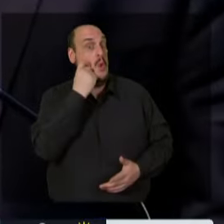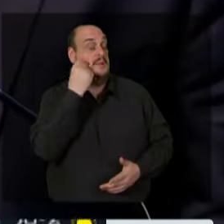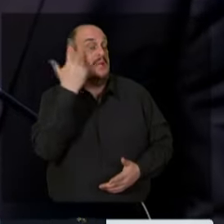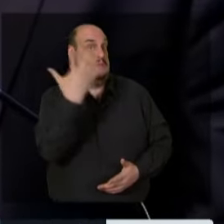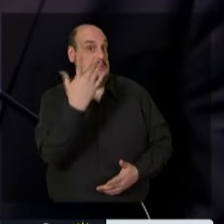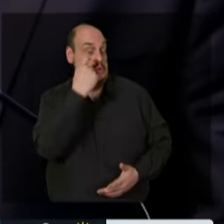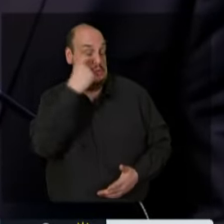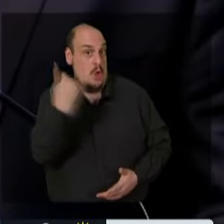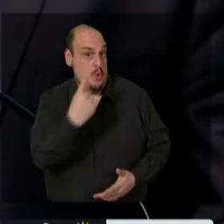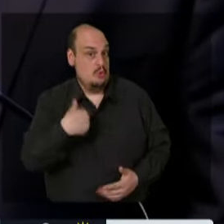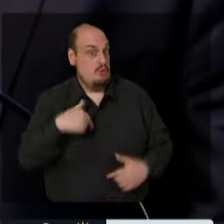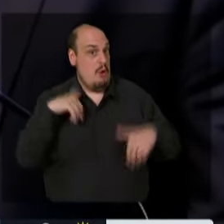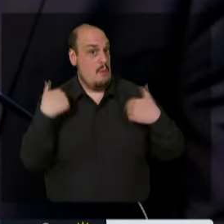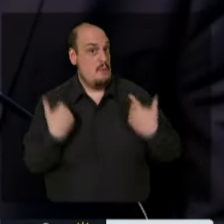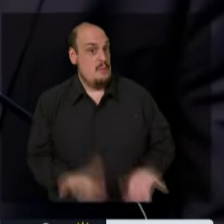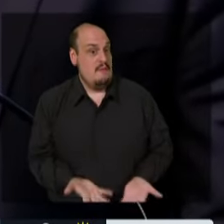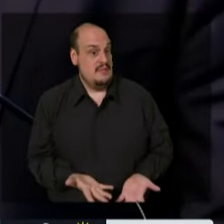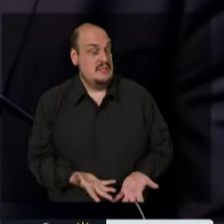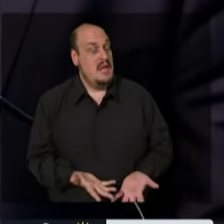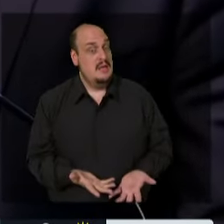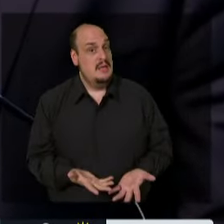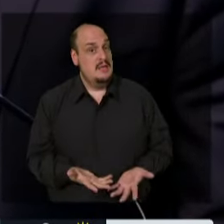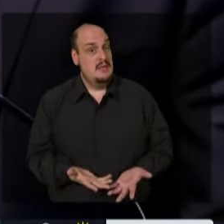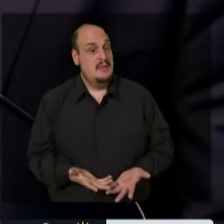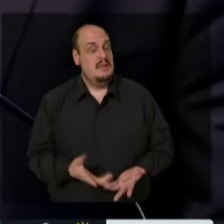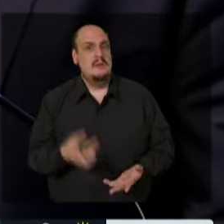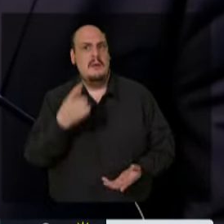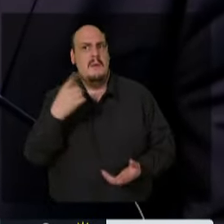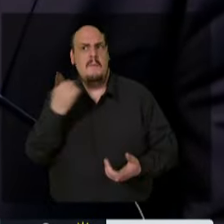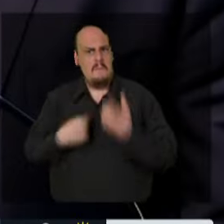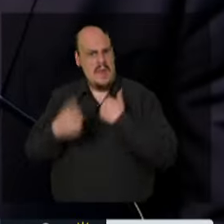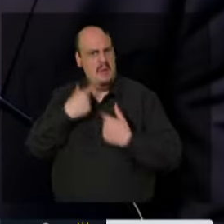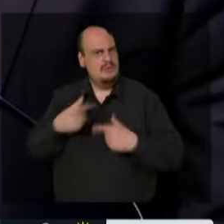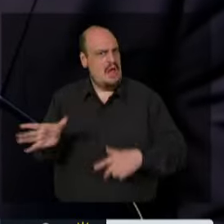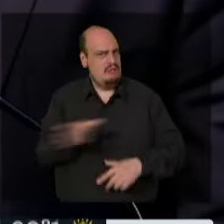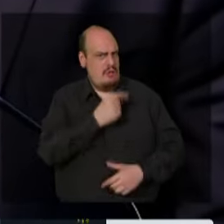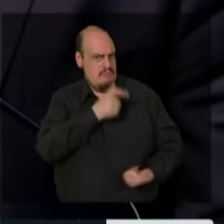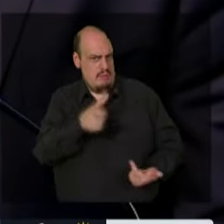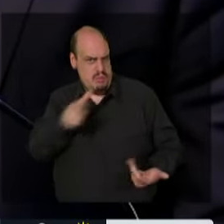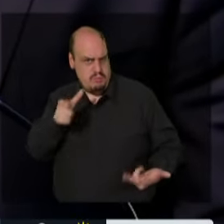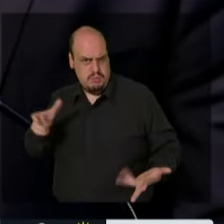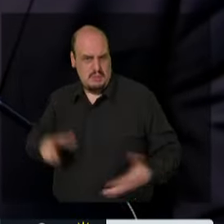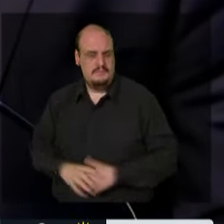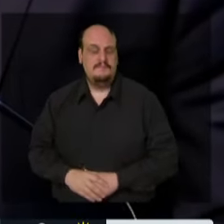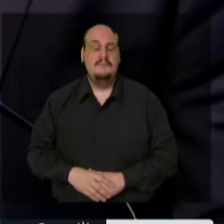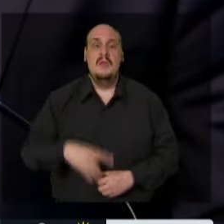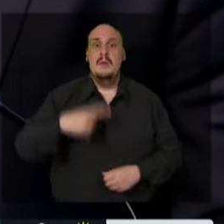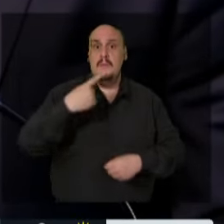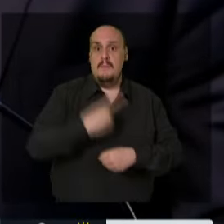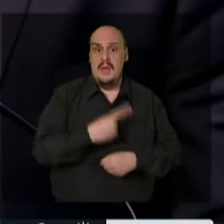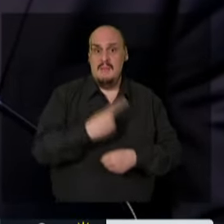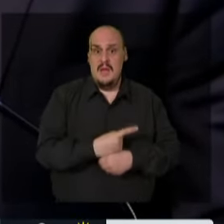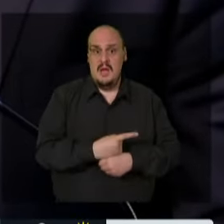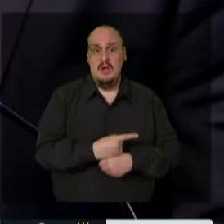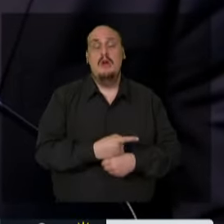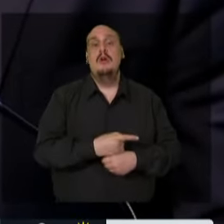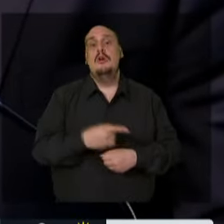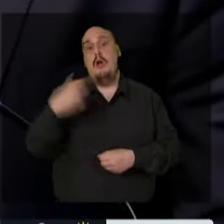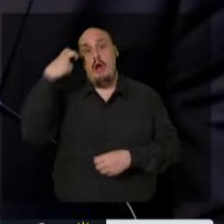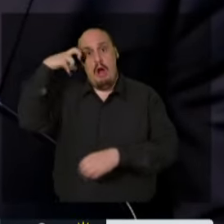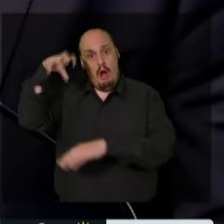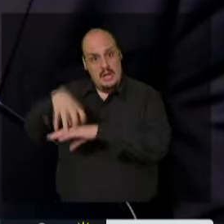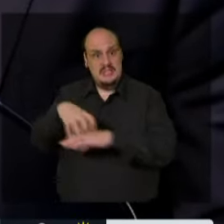segundos para abarcar todas las preguntas. En primer lugar, quiero contarles que el presupuesto enviado al Congreso